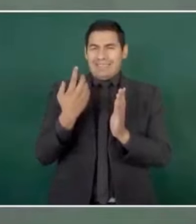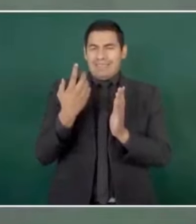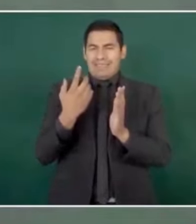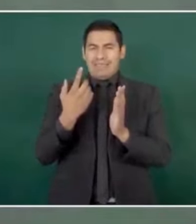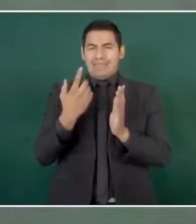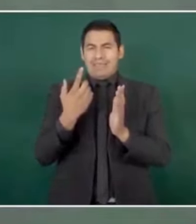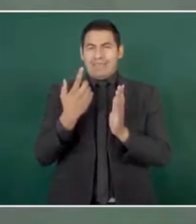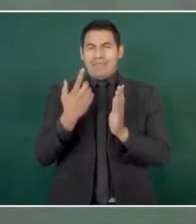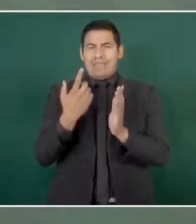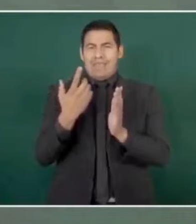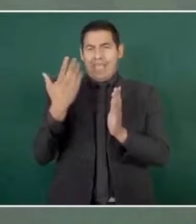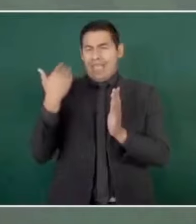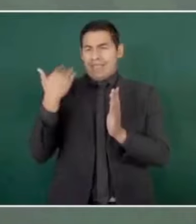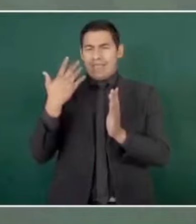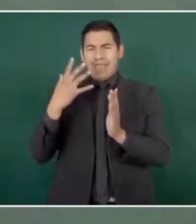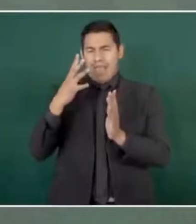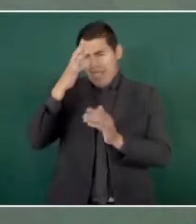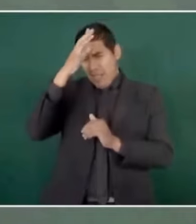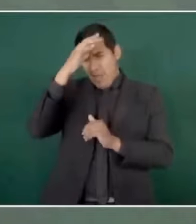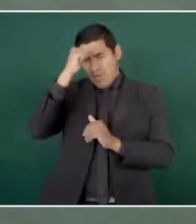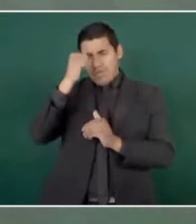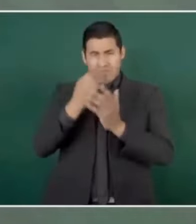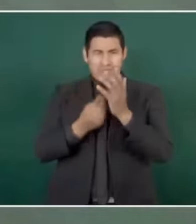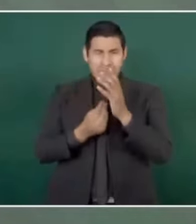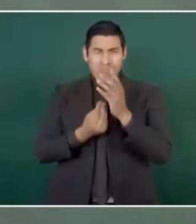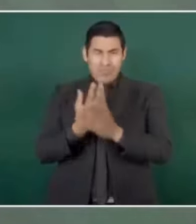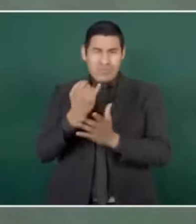de acuerdo a la resolución,